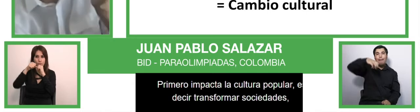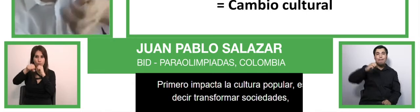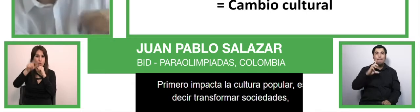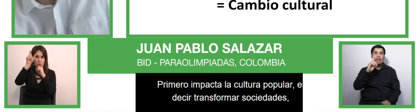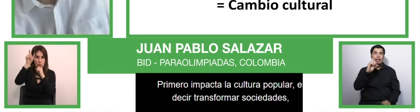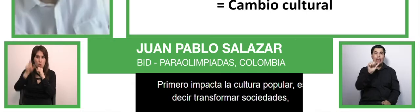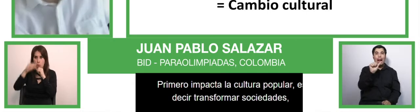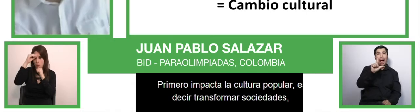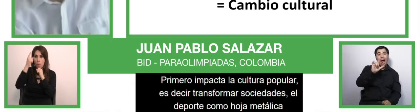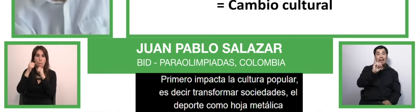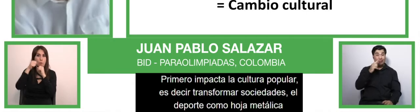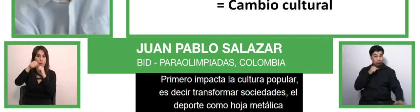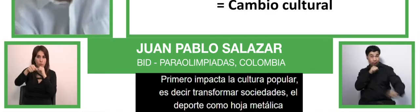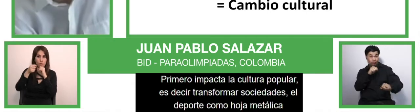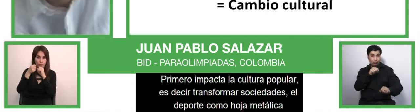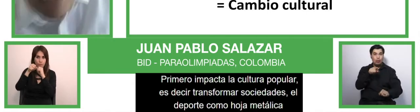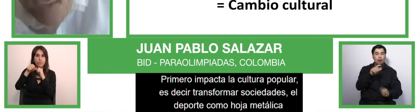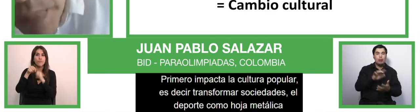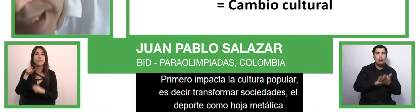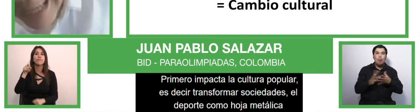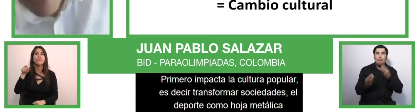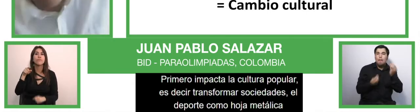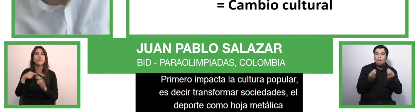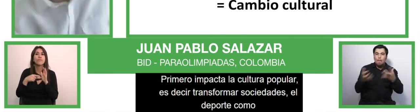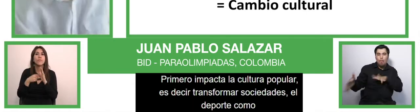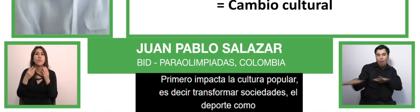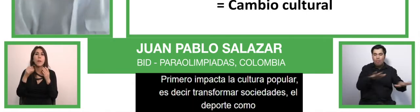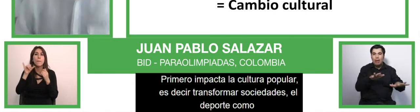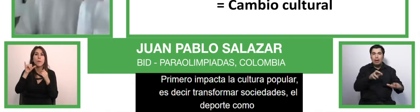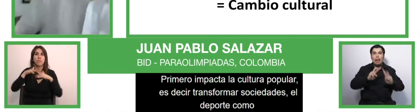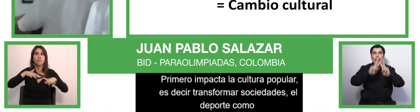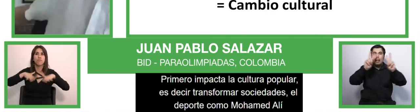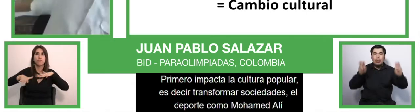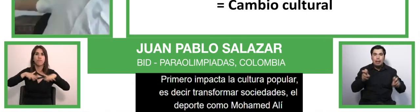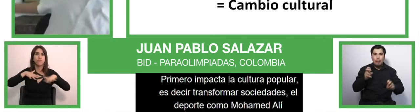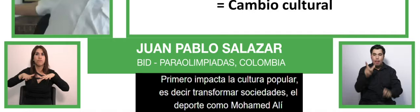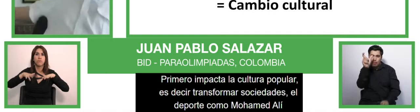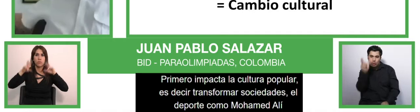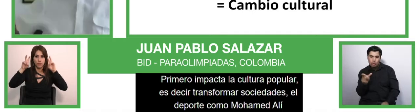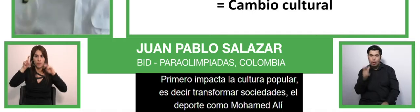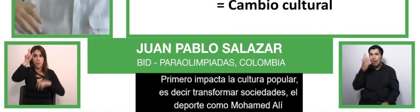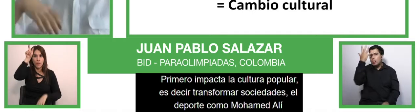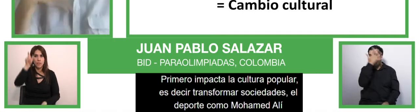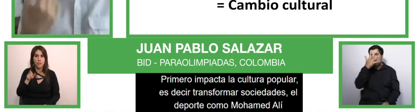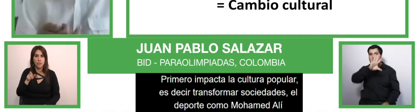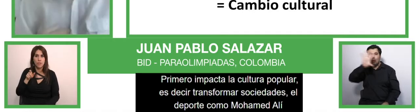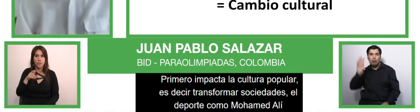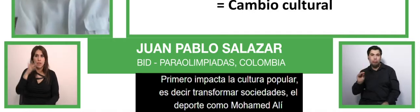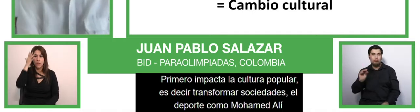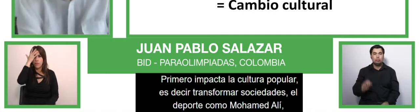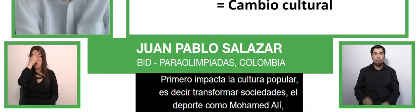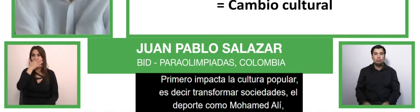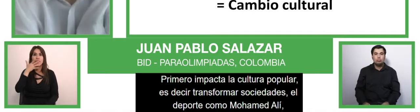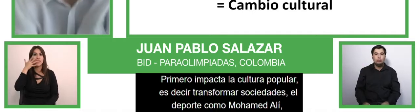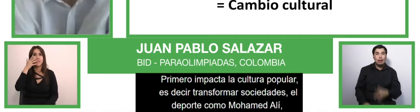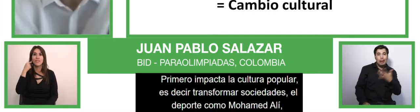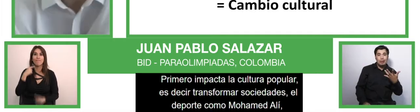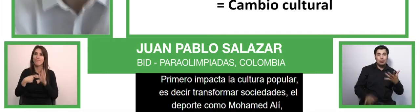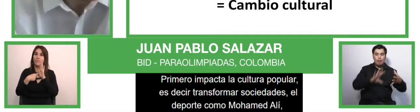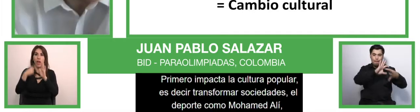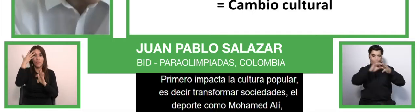el movimiento de derechos de personas afrodescendientes? Pues eso es lo que logra el movimiento paralímpico. Pero también al mismo tiempo, pasa la